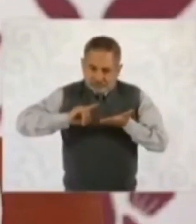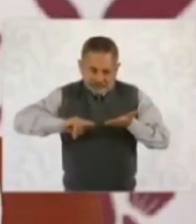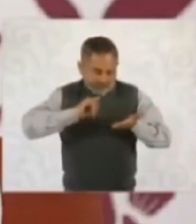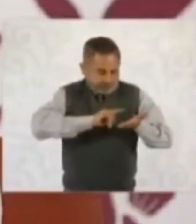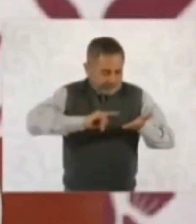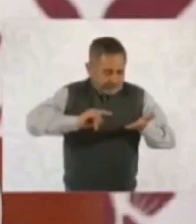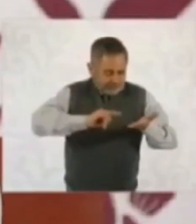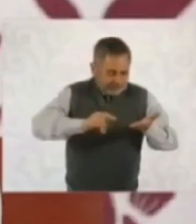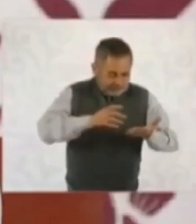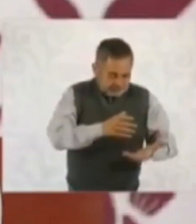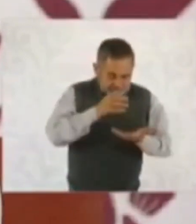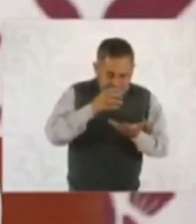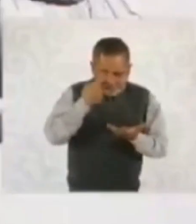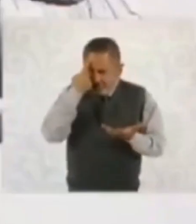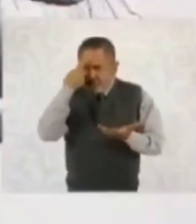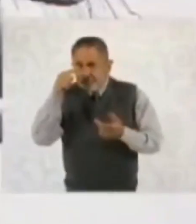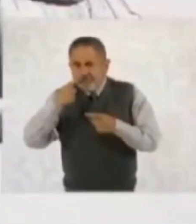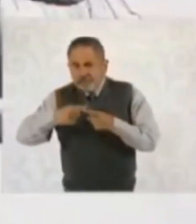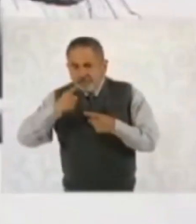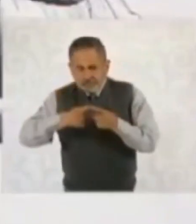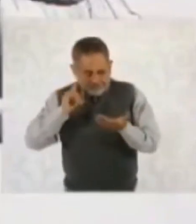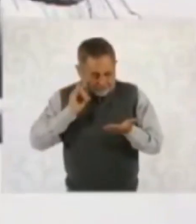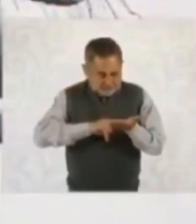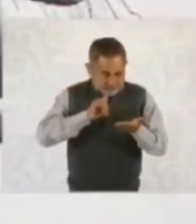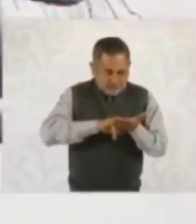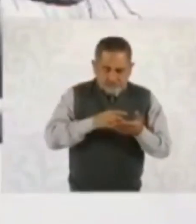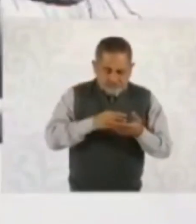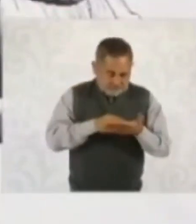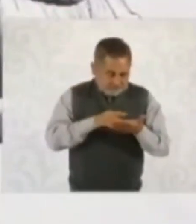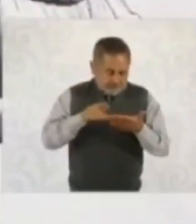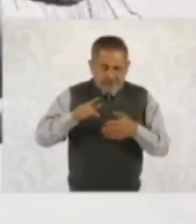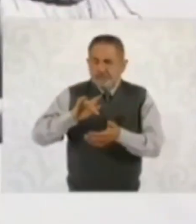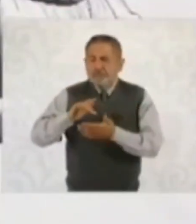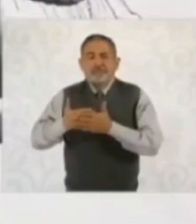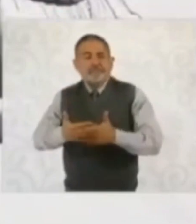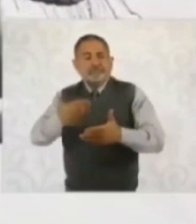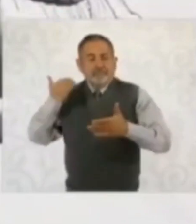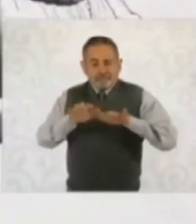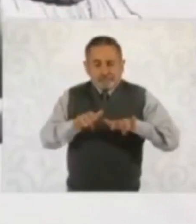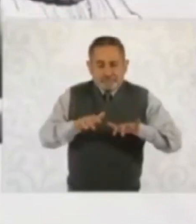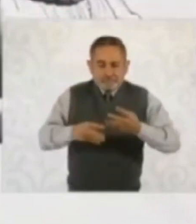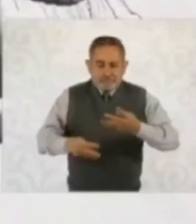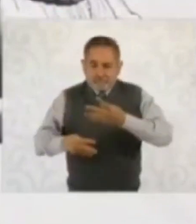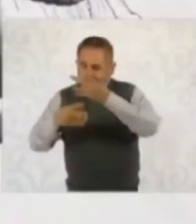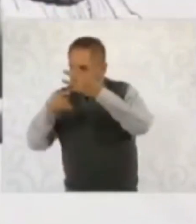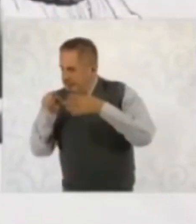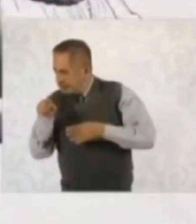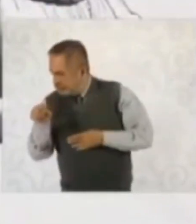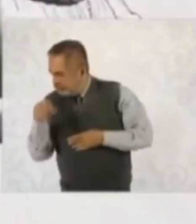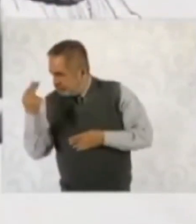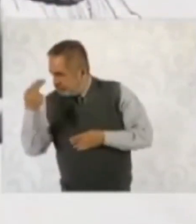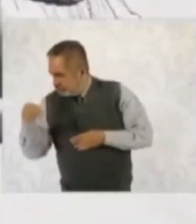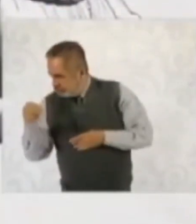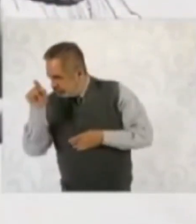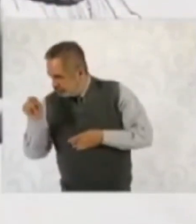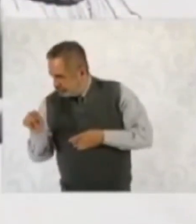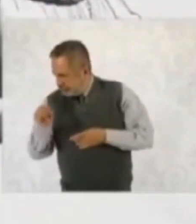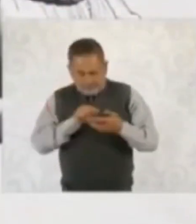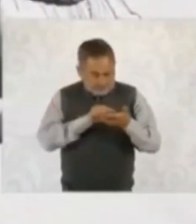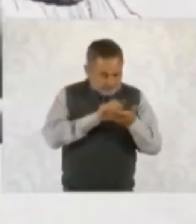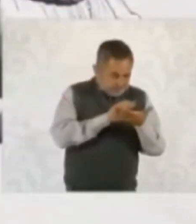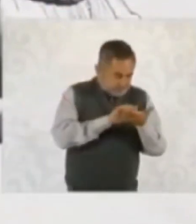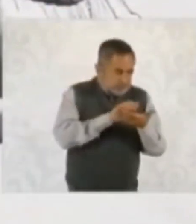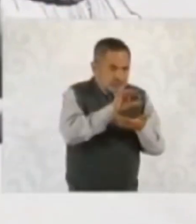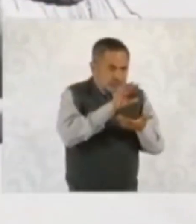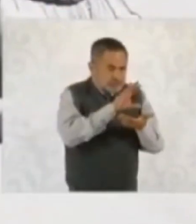para saber a qué paciente van, de acuerdo con la consulta que se hizo de las enfermeras y enfermeros, y